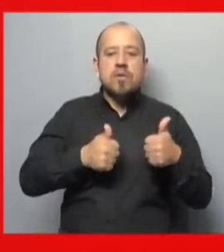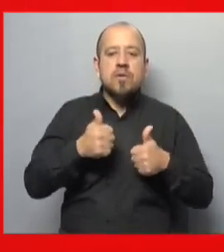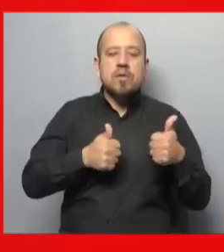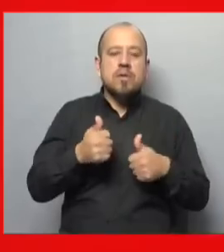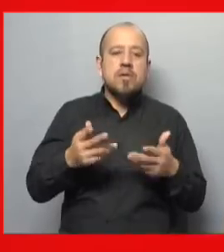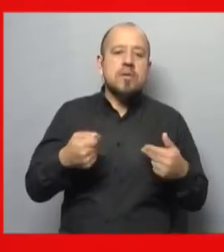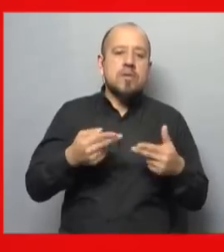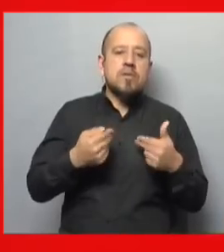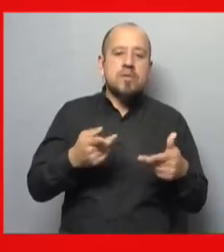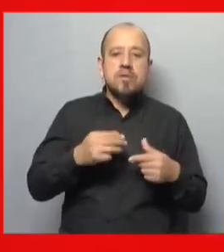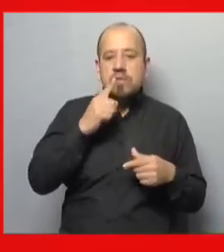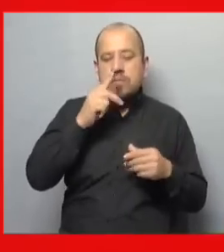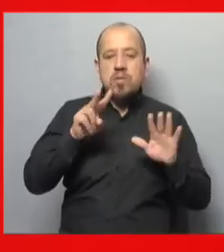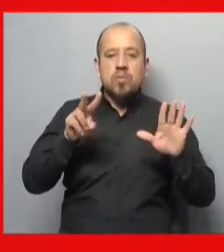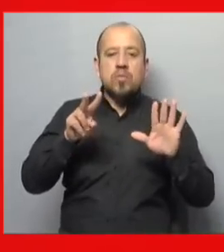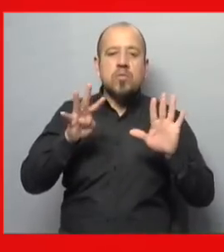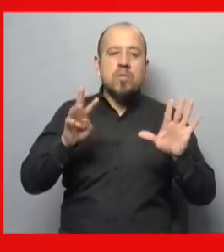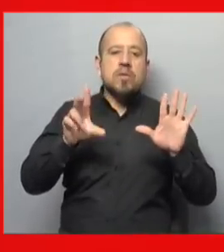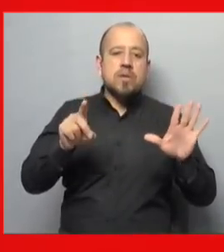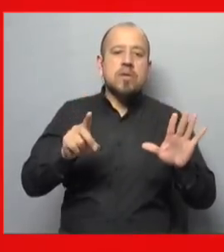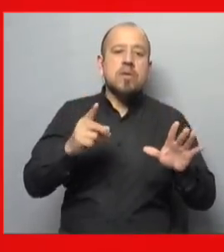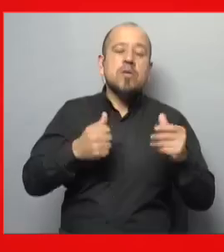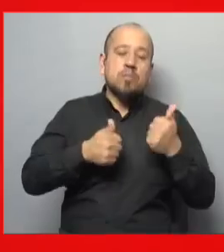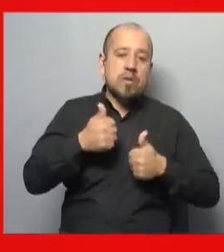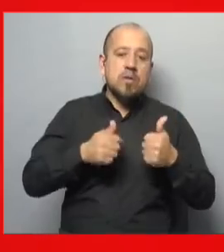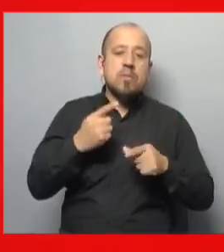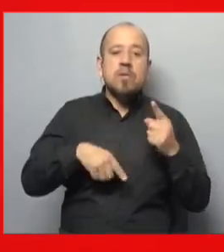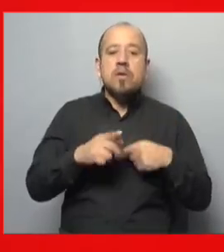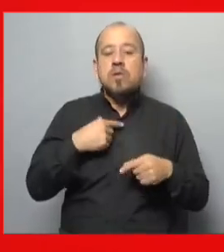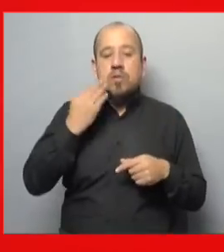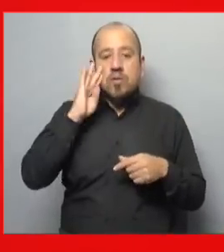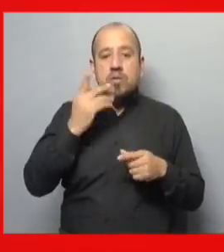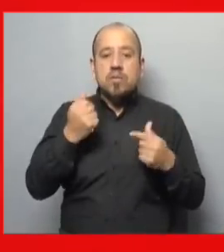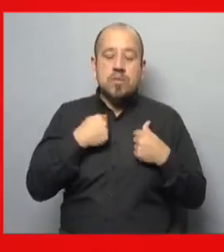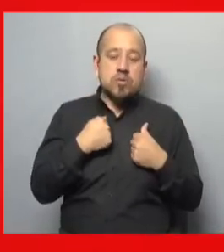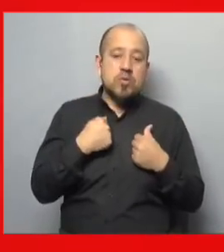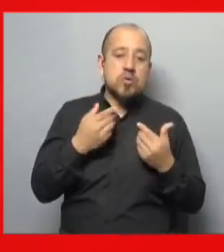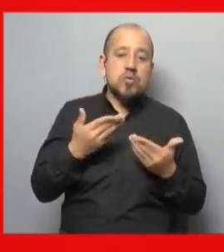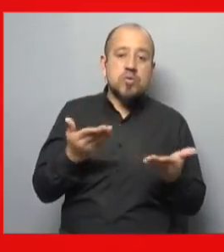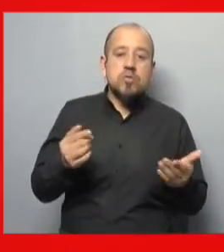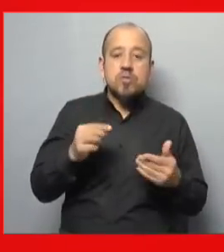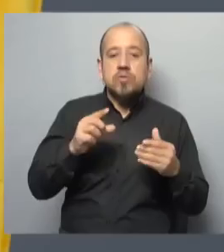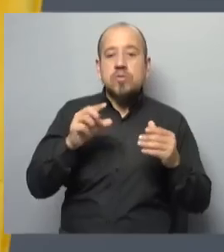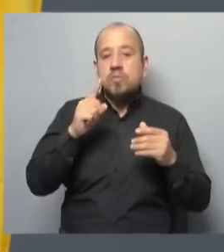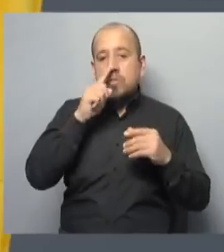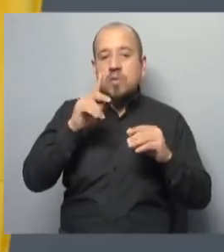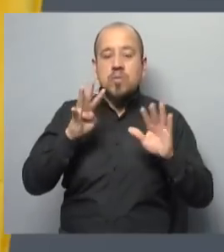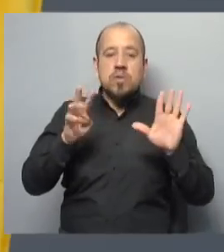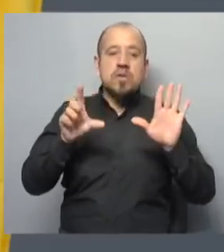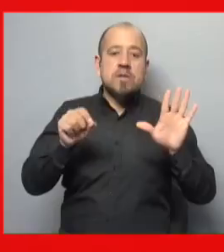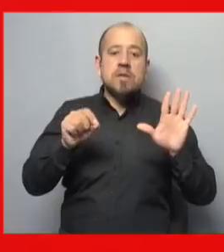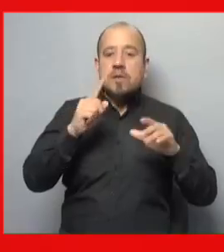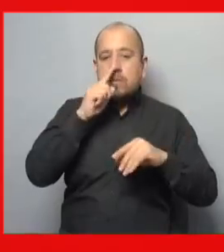30 del 55 y trato compito pero no dejo de reconocer que para nosotros incluso 70-80 terminó siendo una especie de mochila